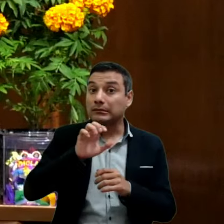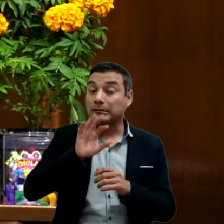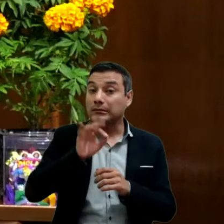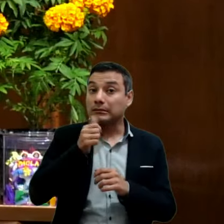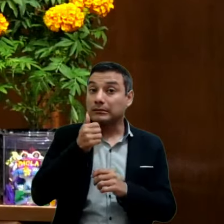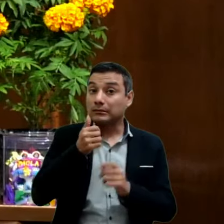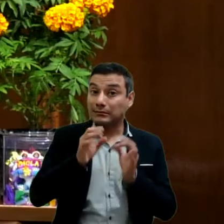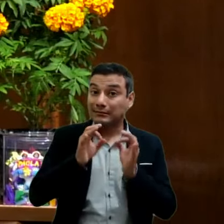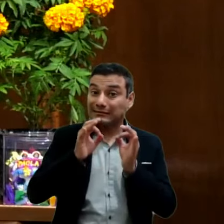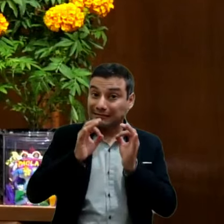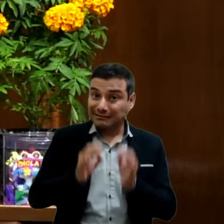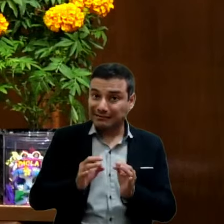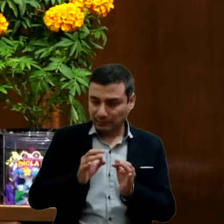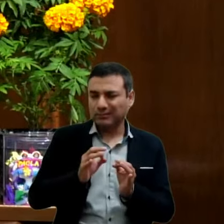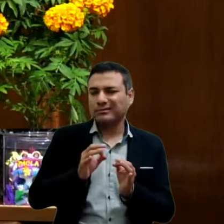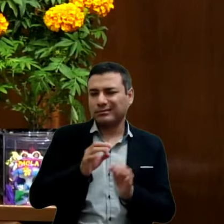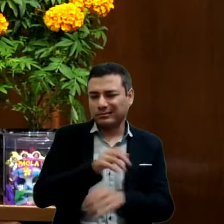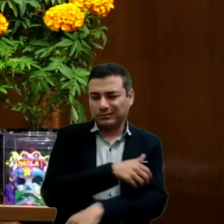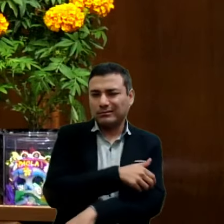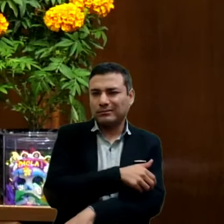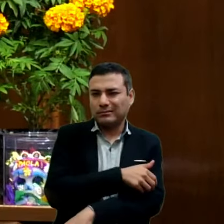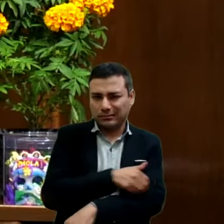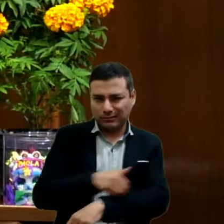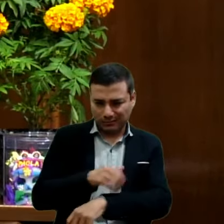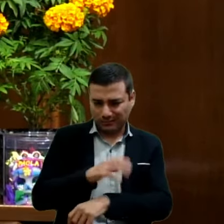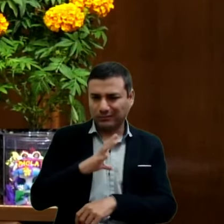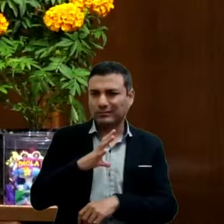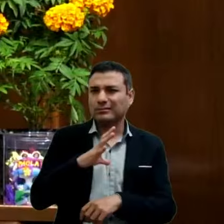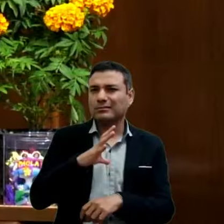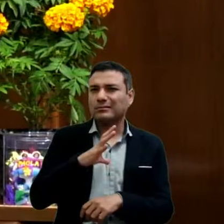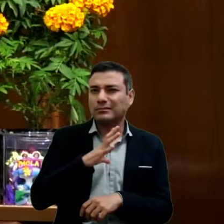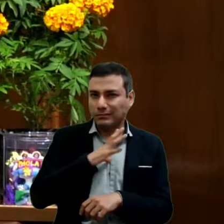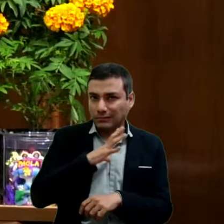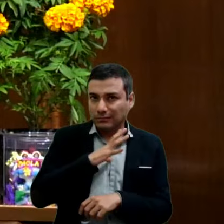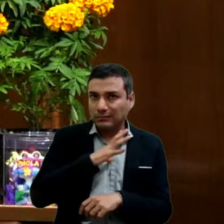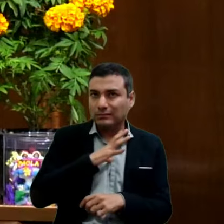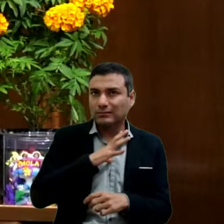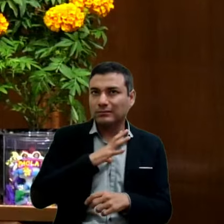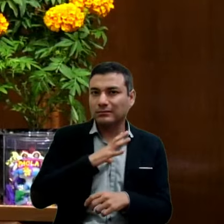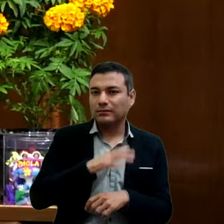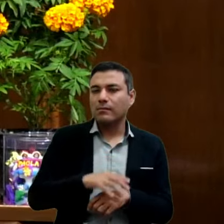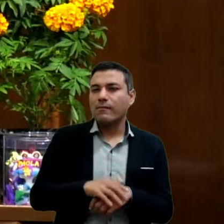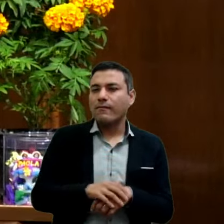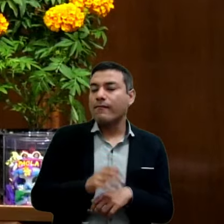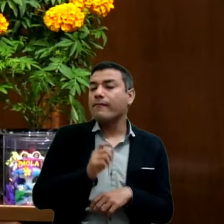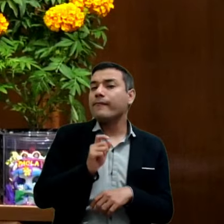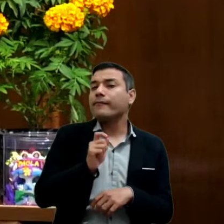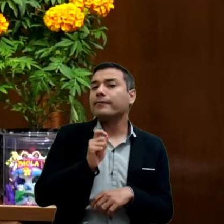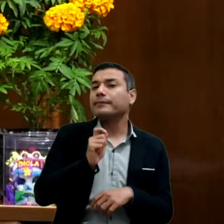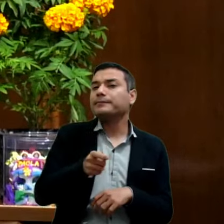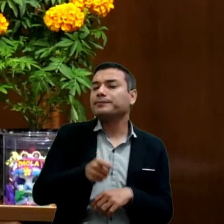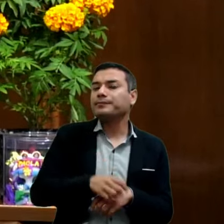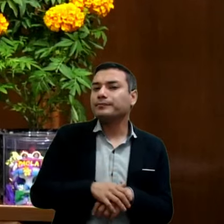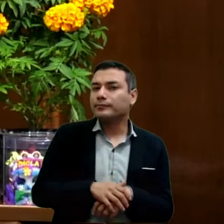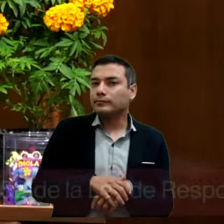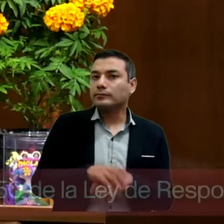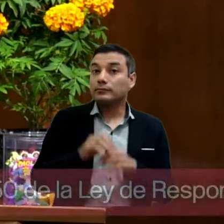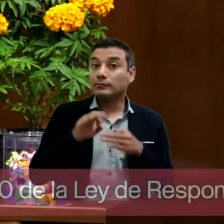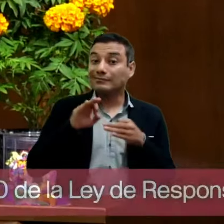24,546 tenían nexos familiares al interior del mismo, lo cual representó casi